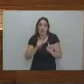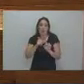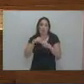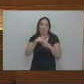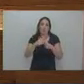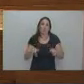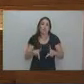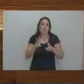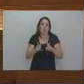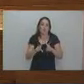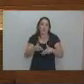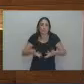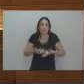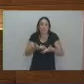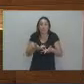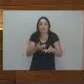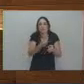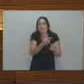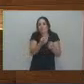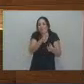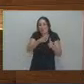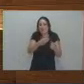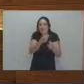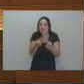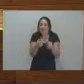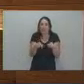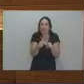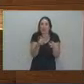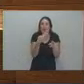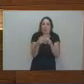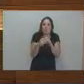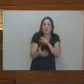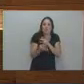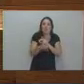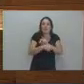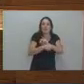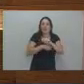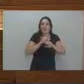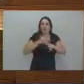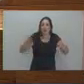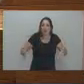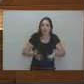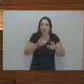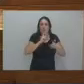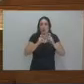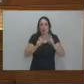tiene hambre, no de medidas represivas, sino hambre de política y de mecanismos para encauzar las inquietudes y la protesta.